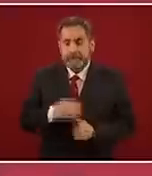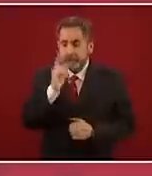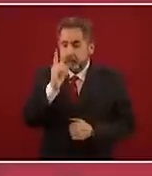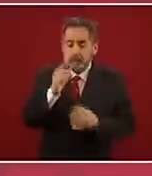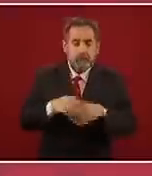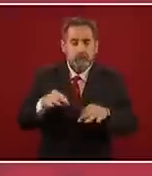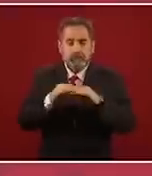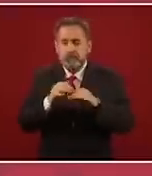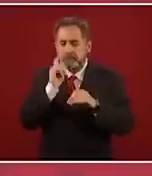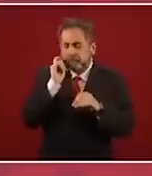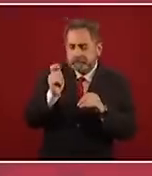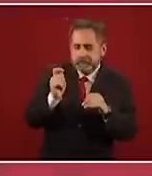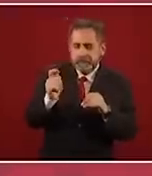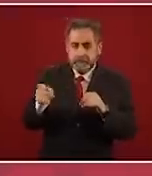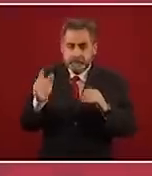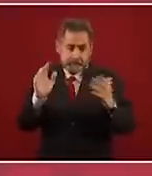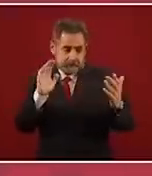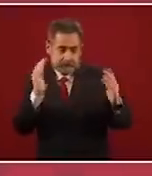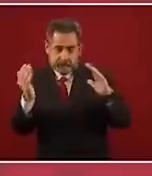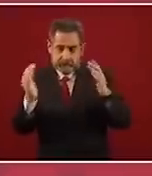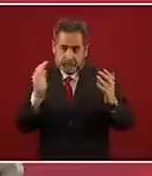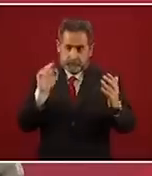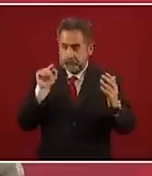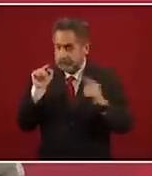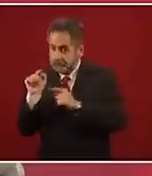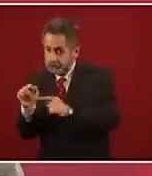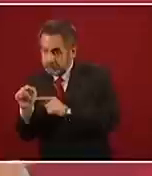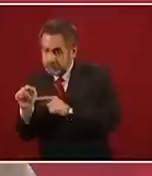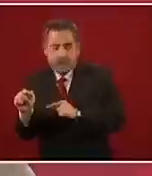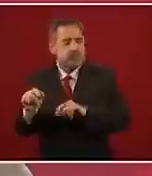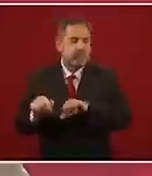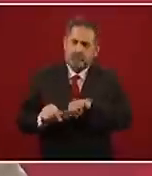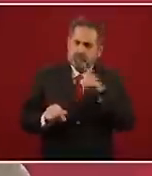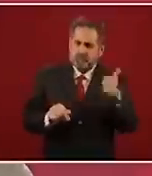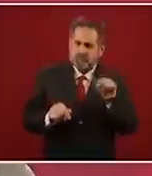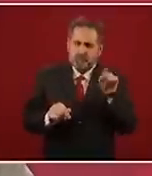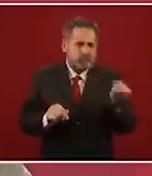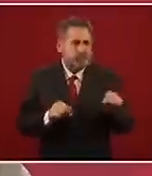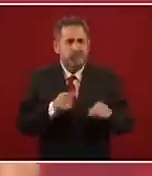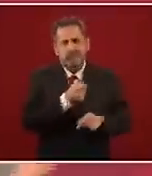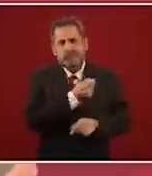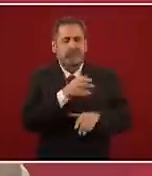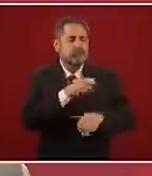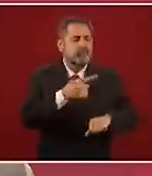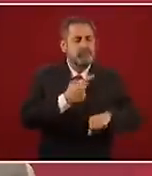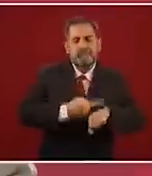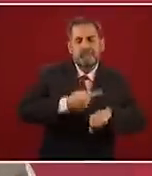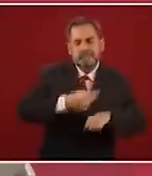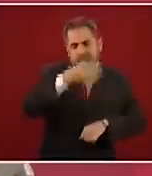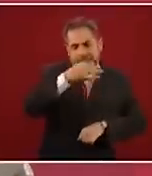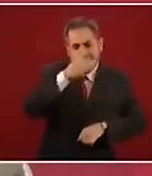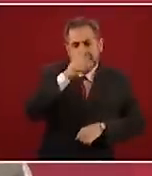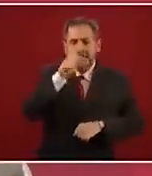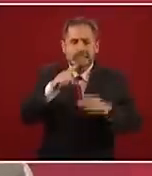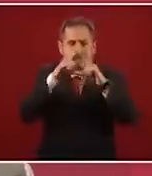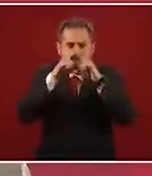la comparación de esta epidemia con otros fenómenos de salud o de infecciones respiratorias, de manera particular la